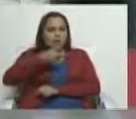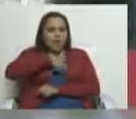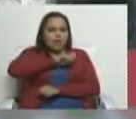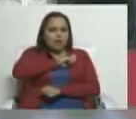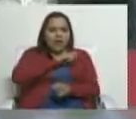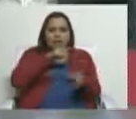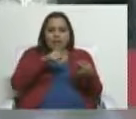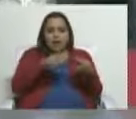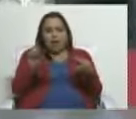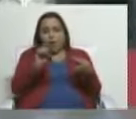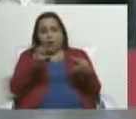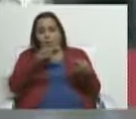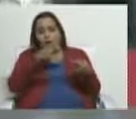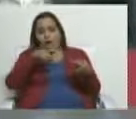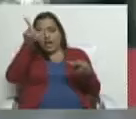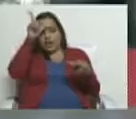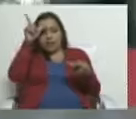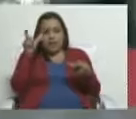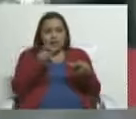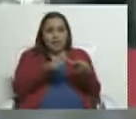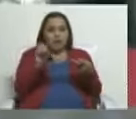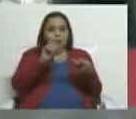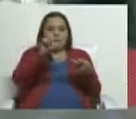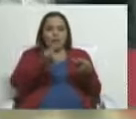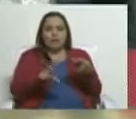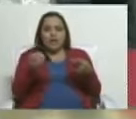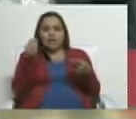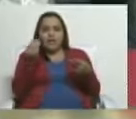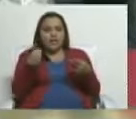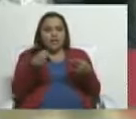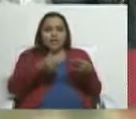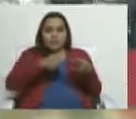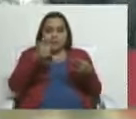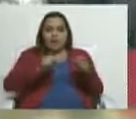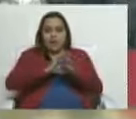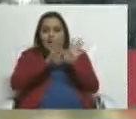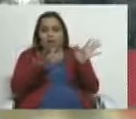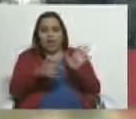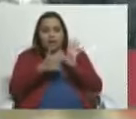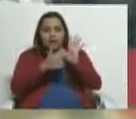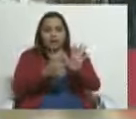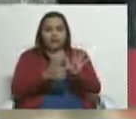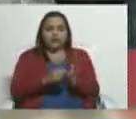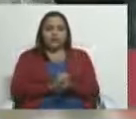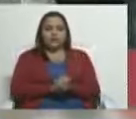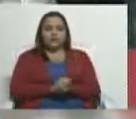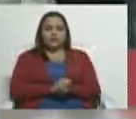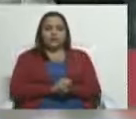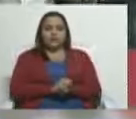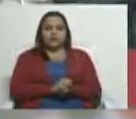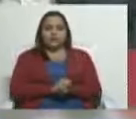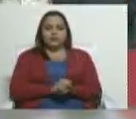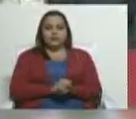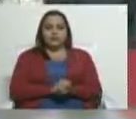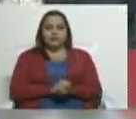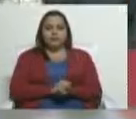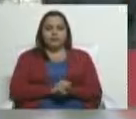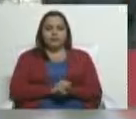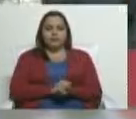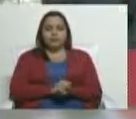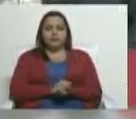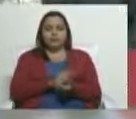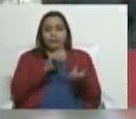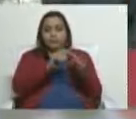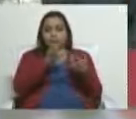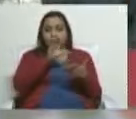alemán o el fascismo italiano, que es quizás el más visible con Mussolini. Y uno de los elementos que va a